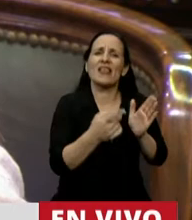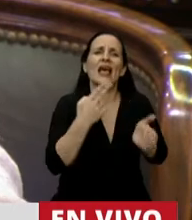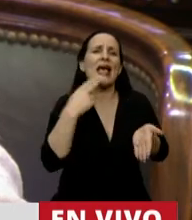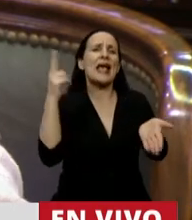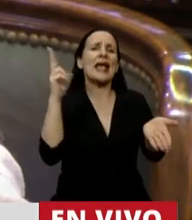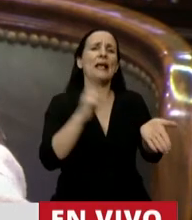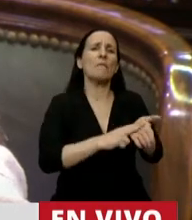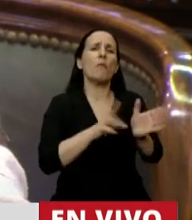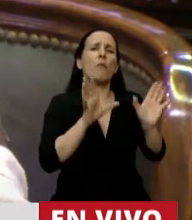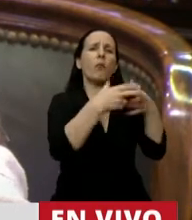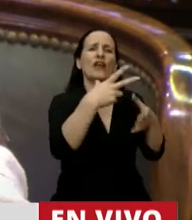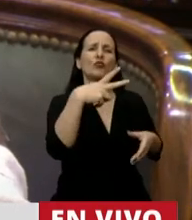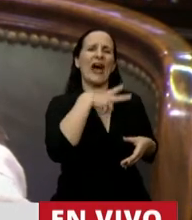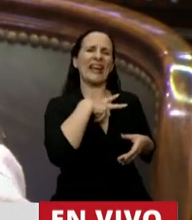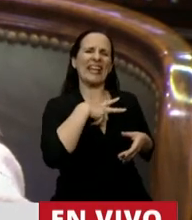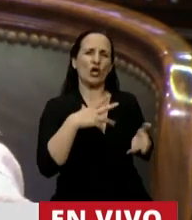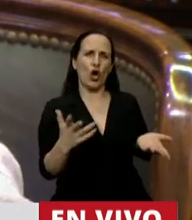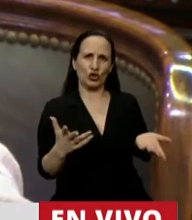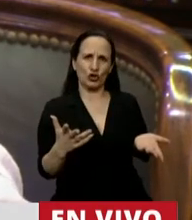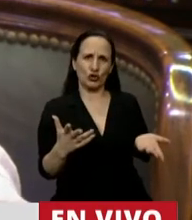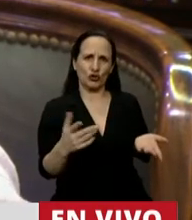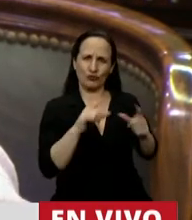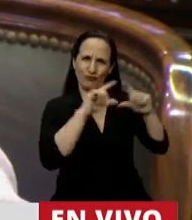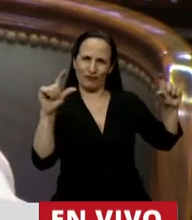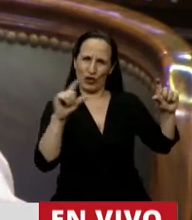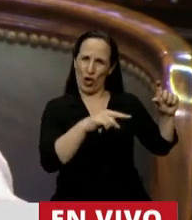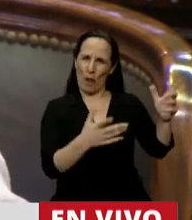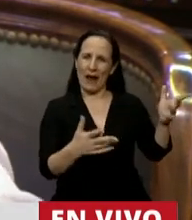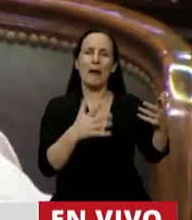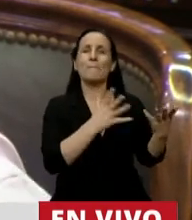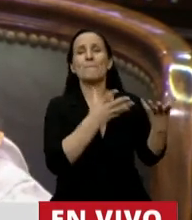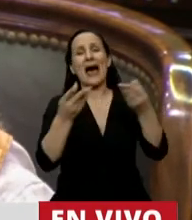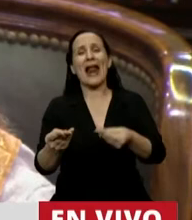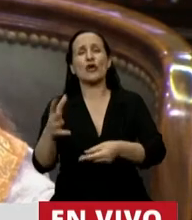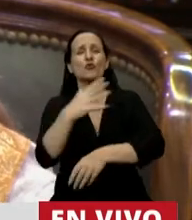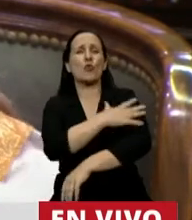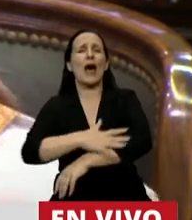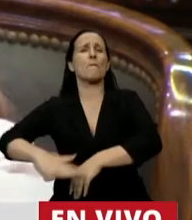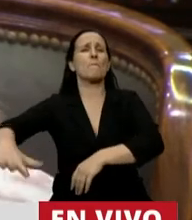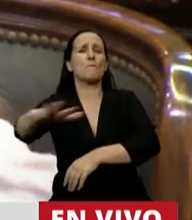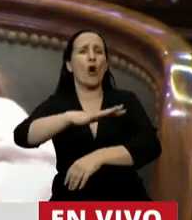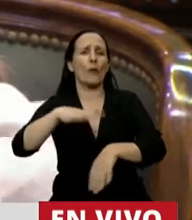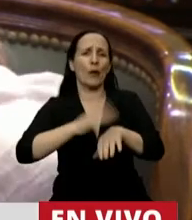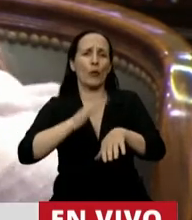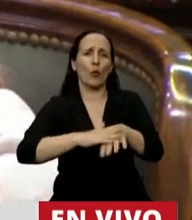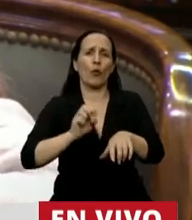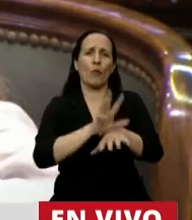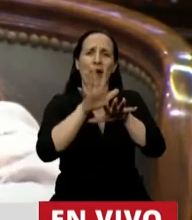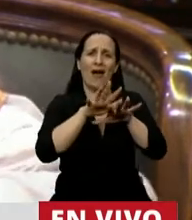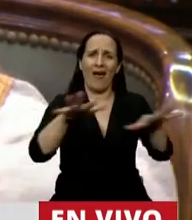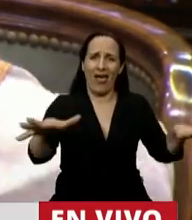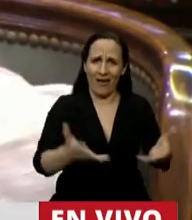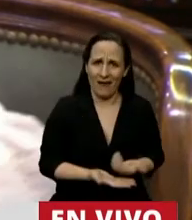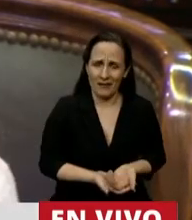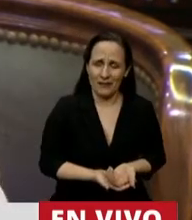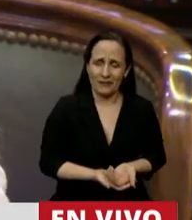los ricos y se le ha adjudicado el propósito de ayudar a los pobres por los efectos económicos de la pandemia. Una de las